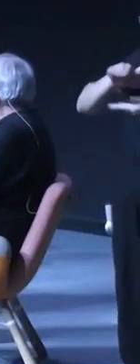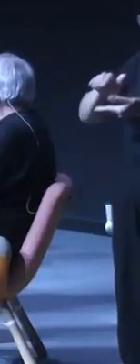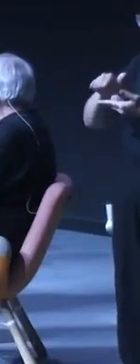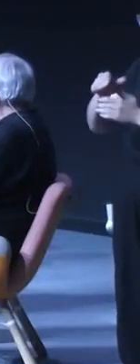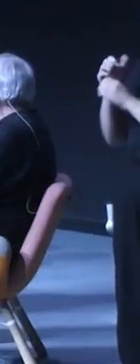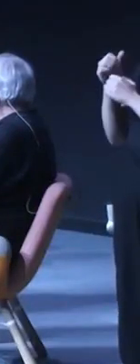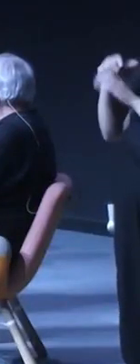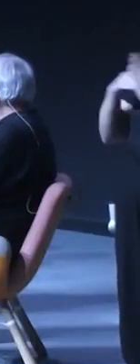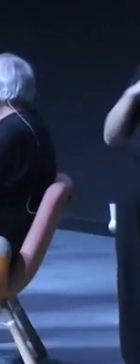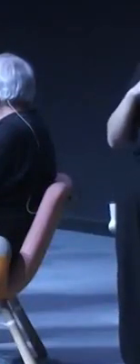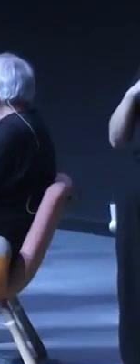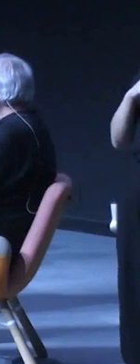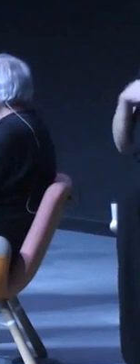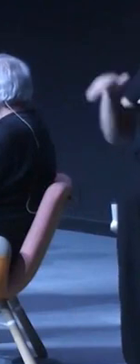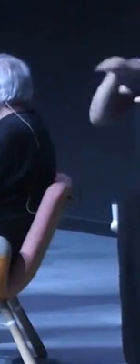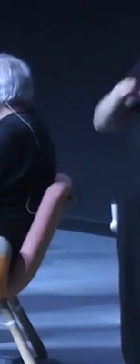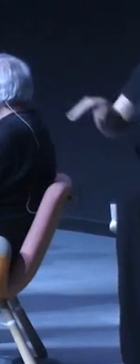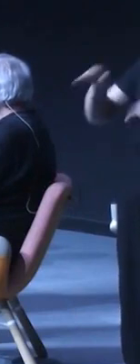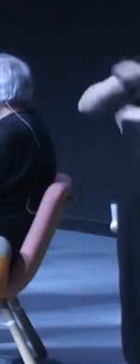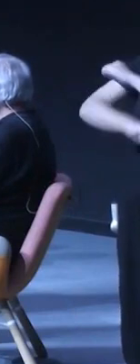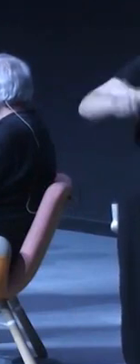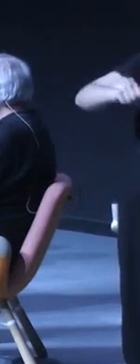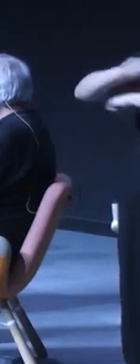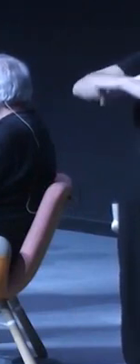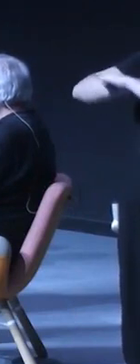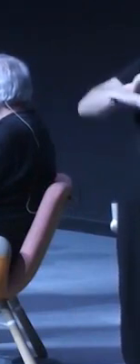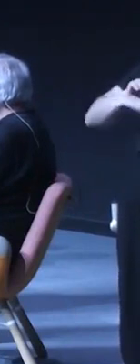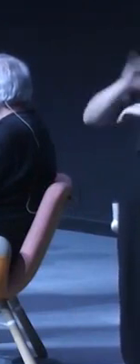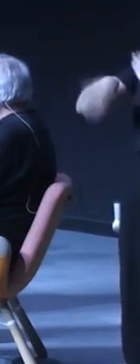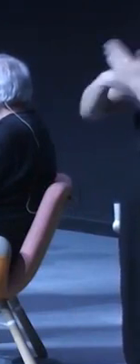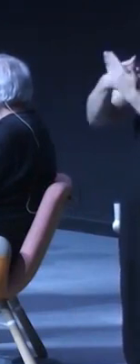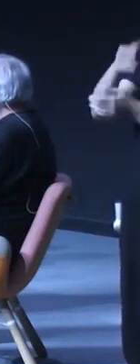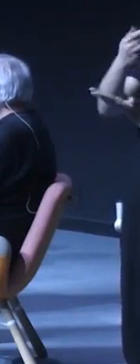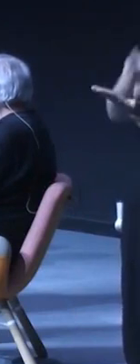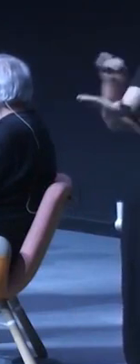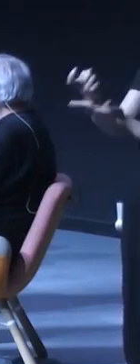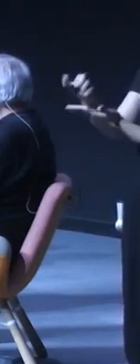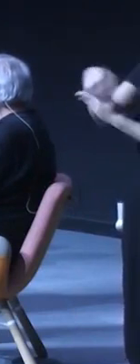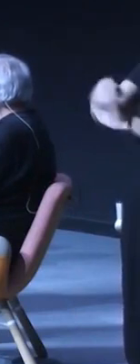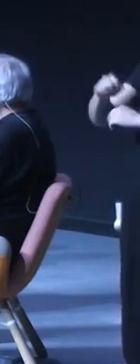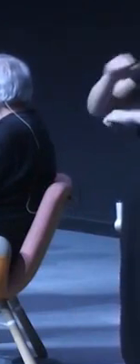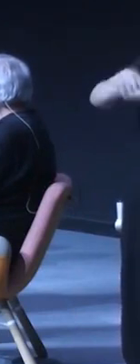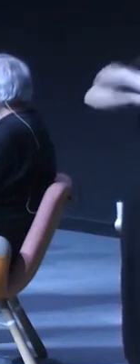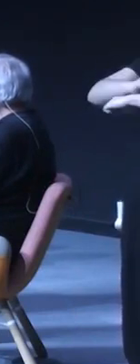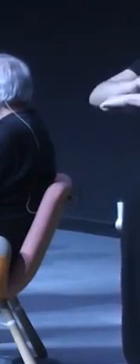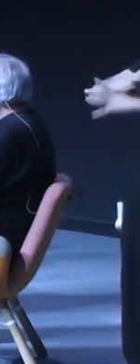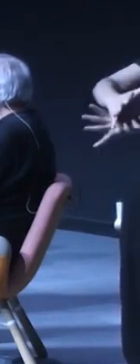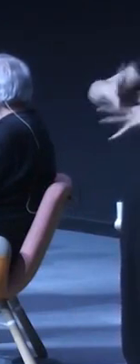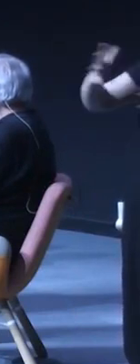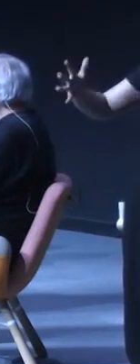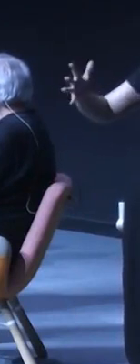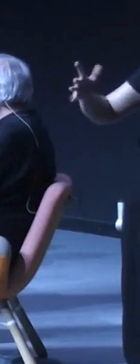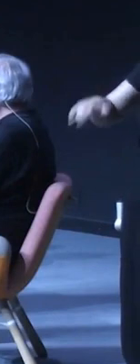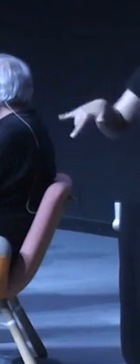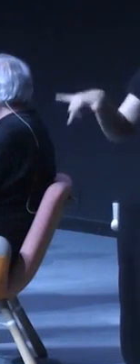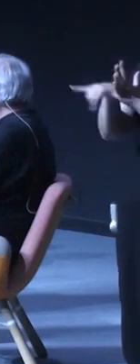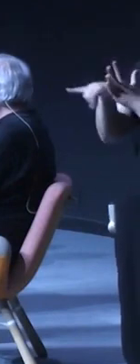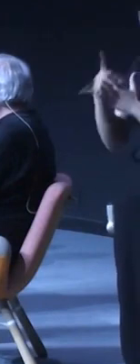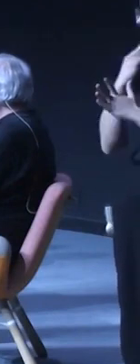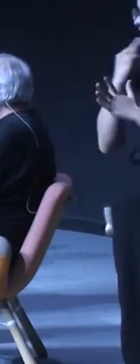camiones hacia el puerto y lo cargan allí. Ahí hay un almacén enorme que está muy cerca, por cierto, del otro lado de